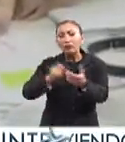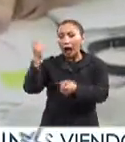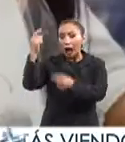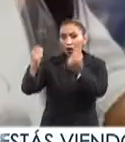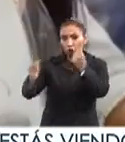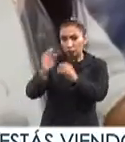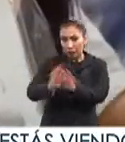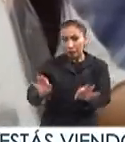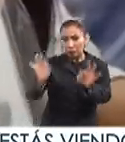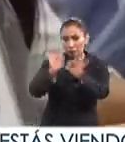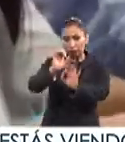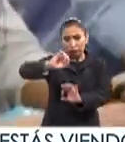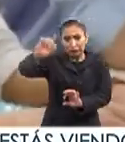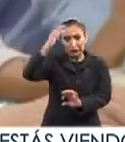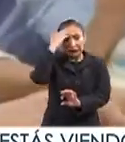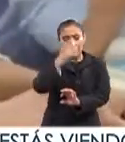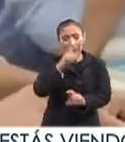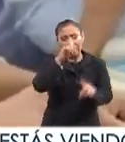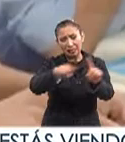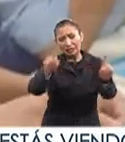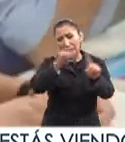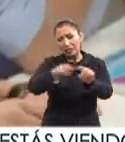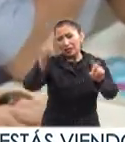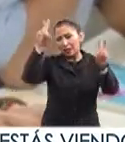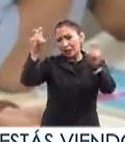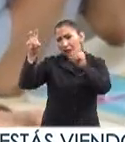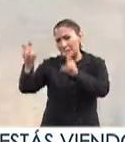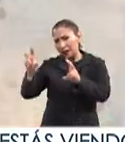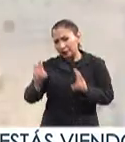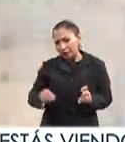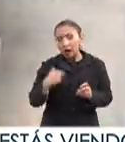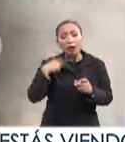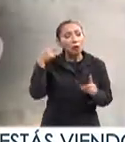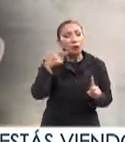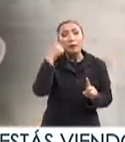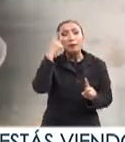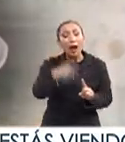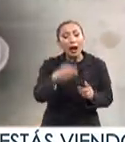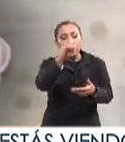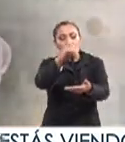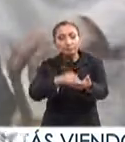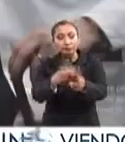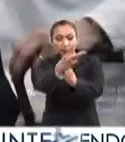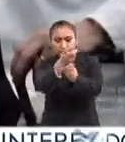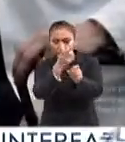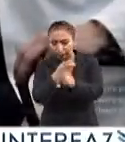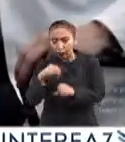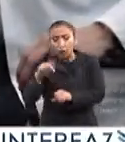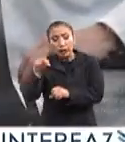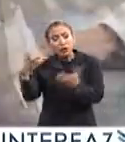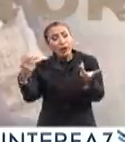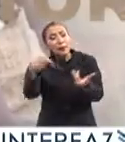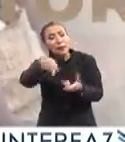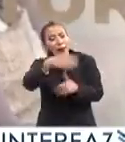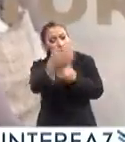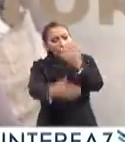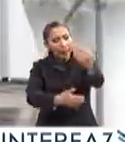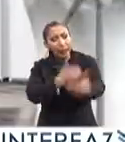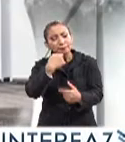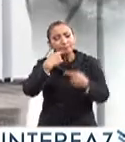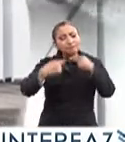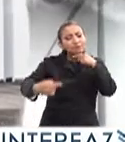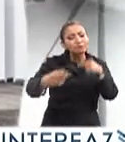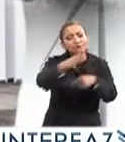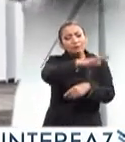algunos de los principales expertos en determinados campos de conocimiento, con el objetivo de ser una invitación de la UNESCO para avanzar en el